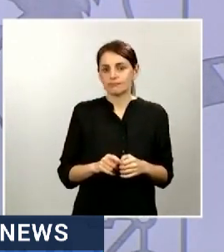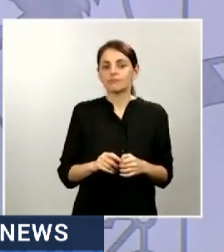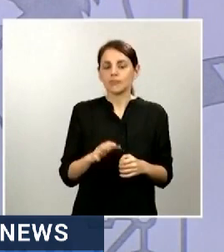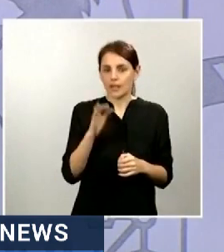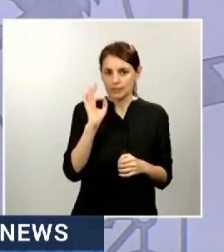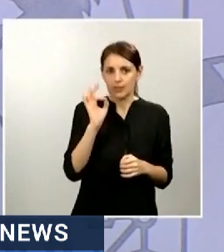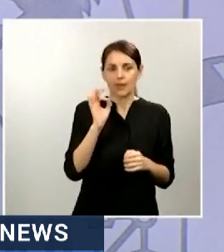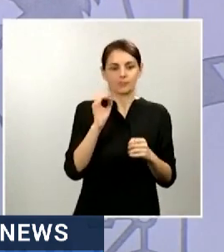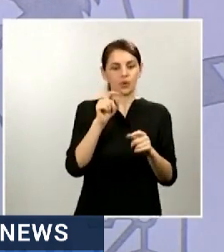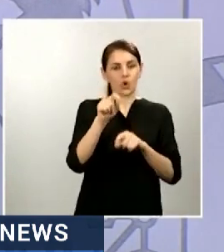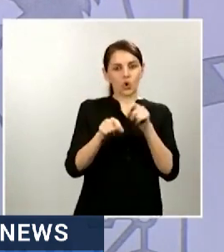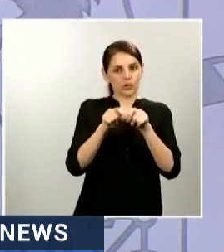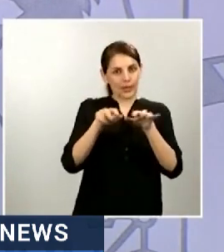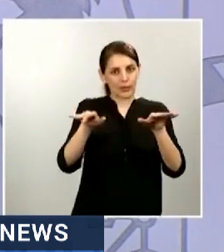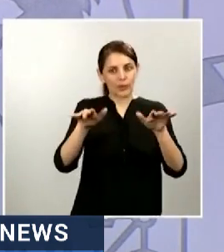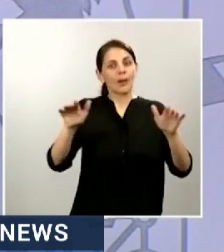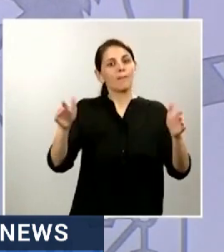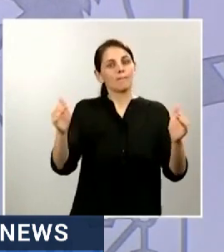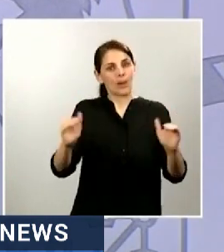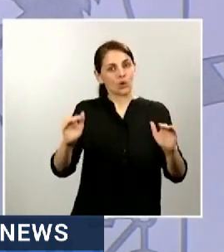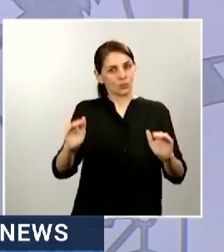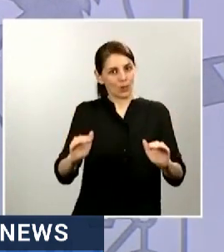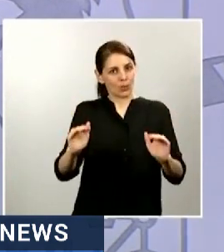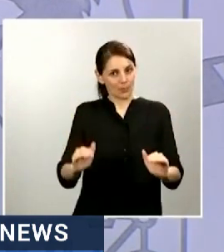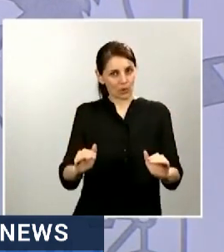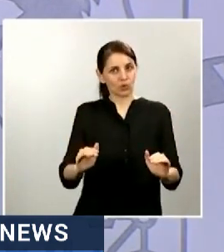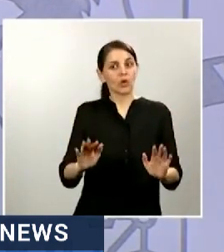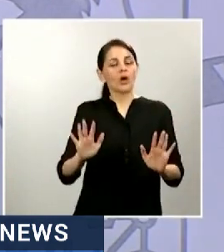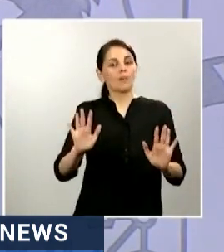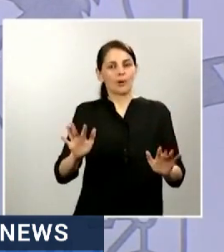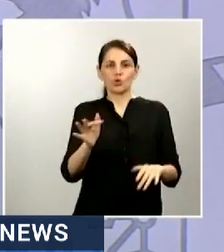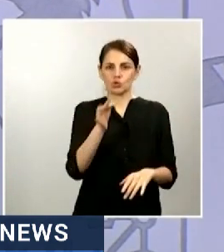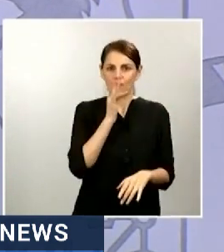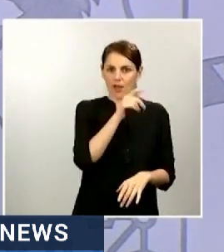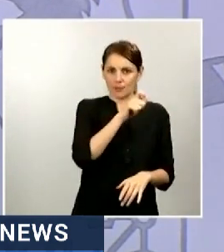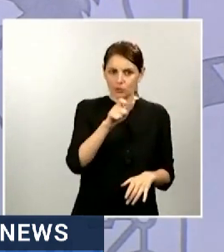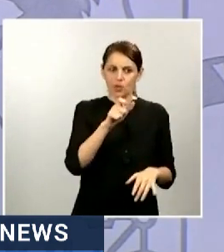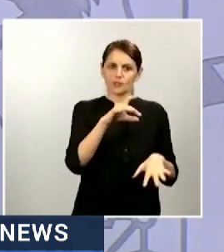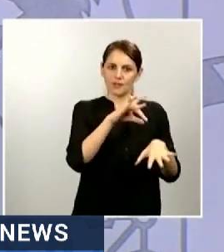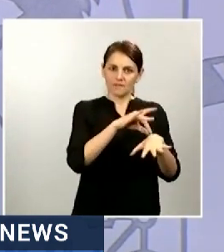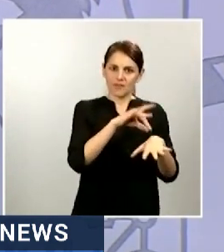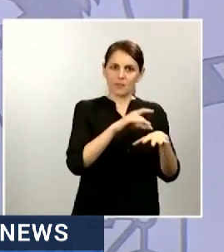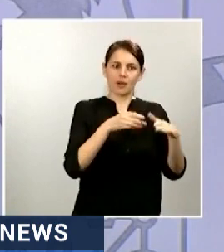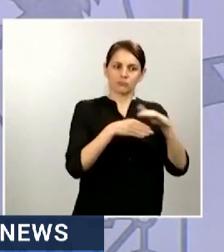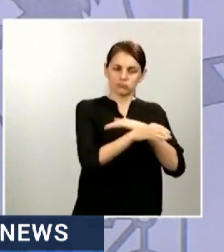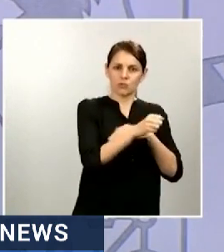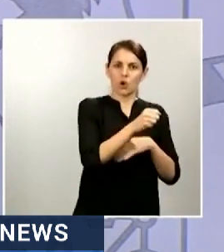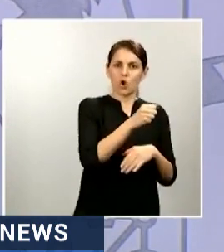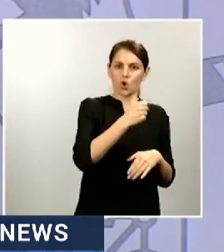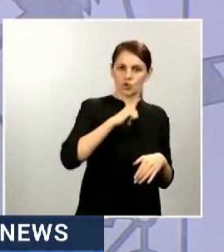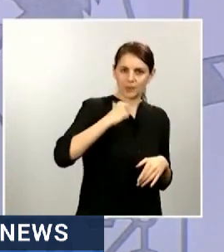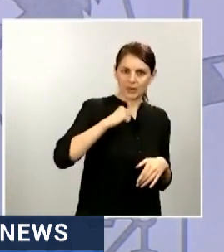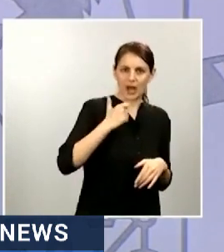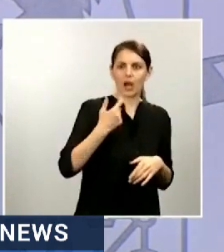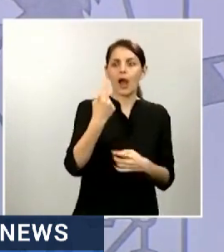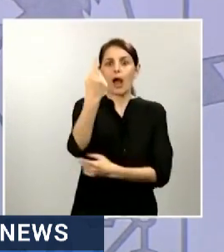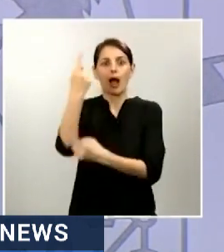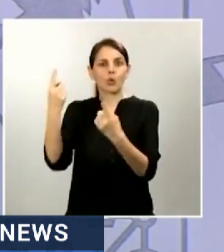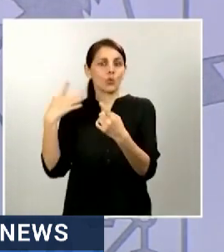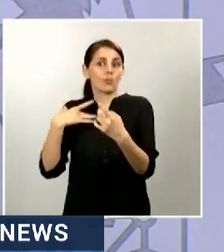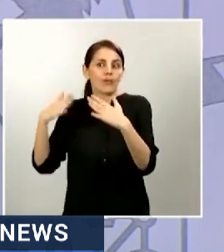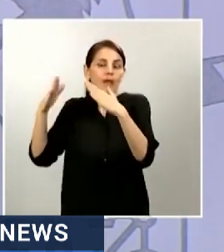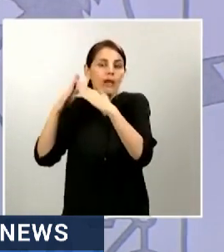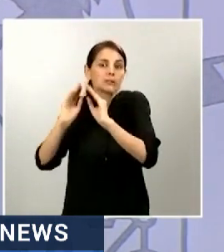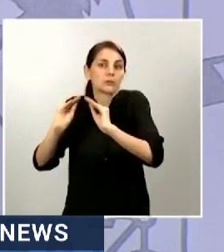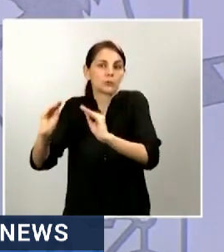número importante de casos que están hospitalizados, algunos de ellos, que algunos están todavía en su casa y algunos nuevos que todavía van